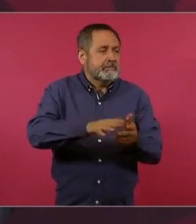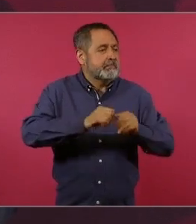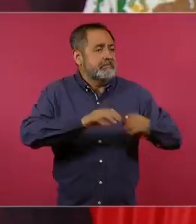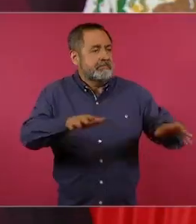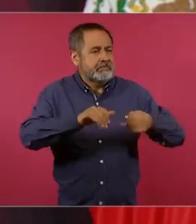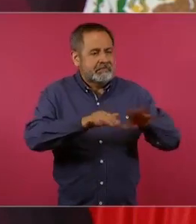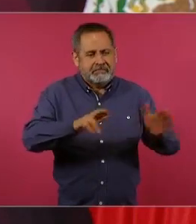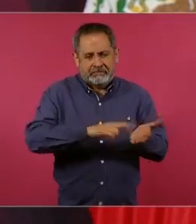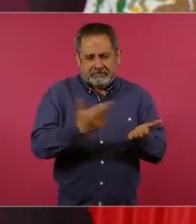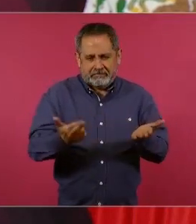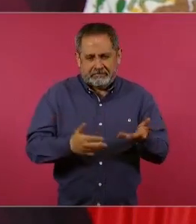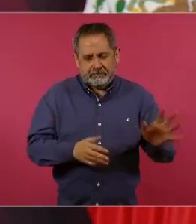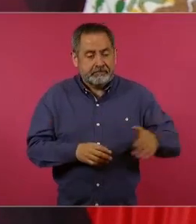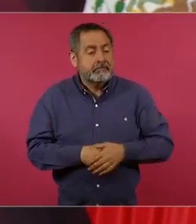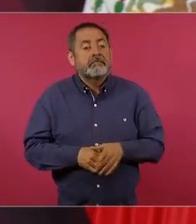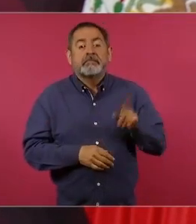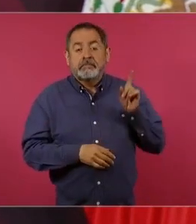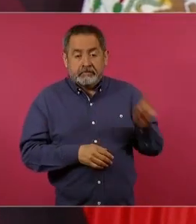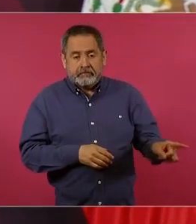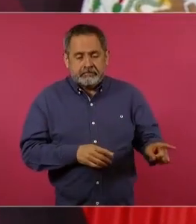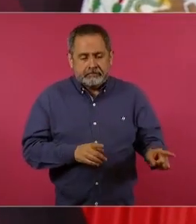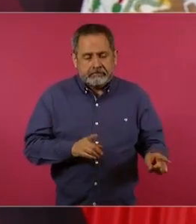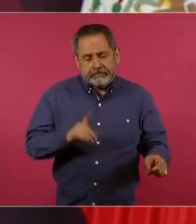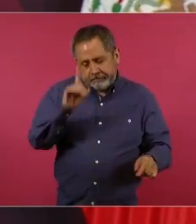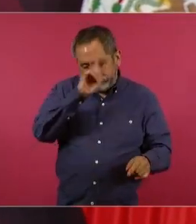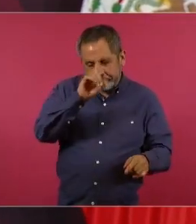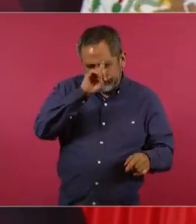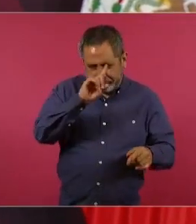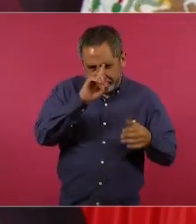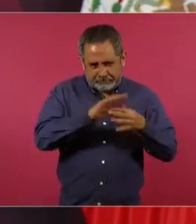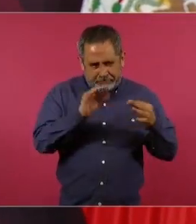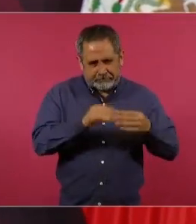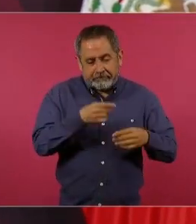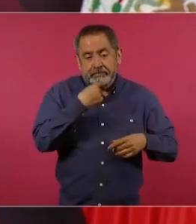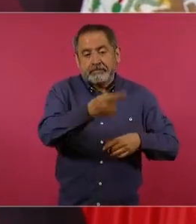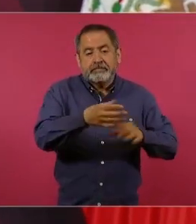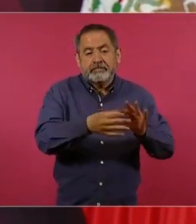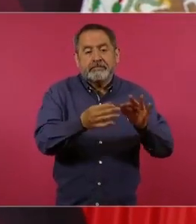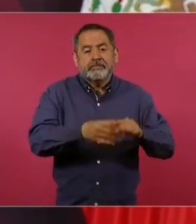Pero habló recomendándole, ¿no?, a